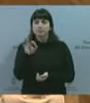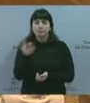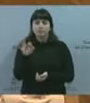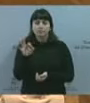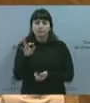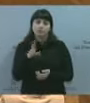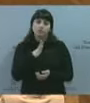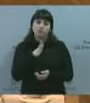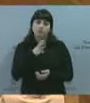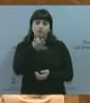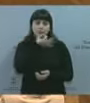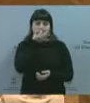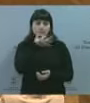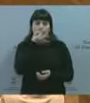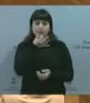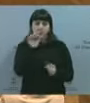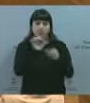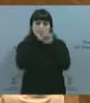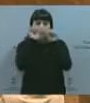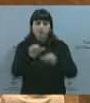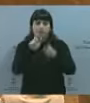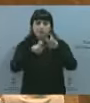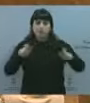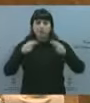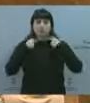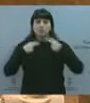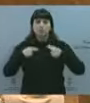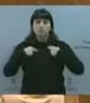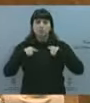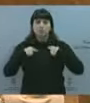diputados o diputadas que no dicen no entenderlo pueda favorecer su